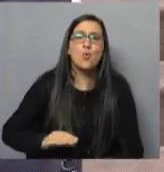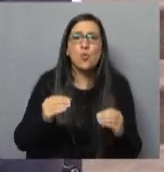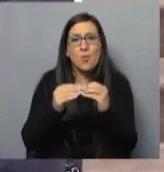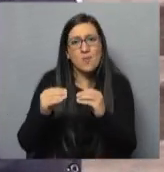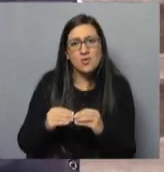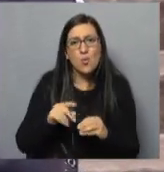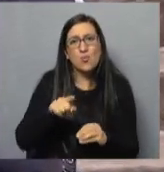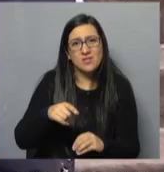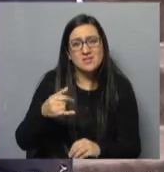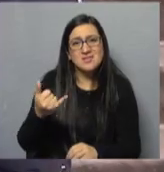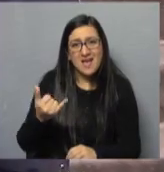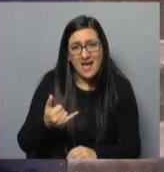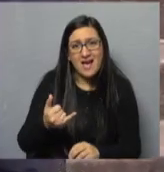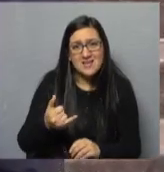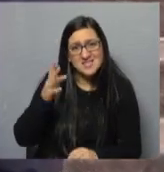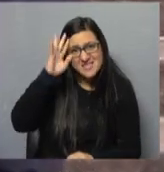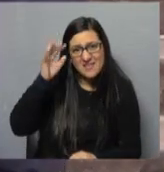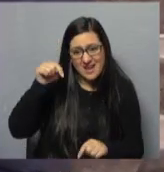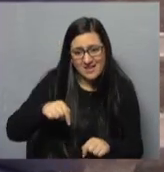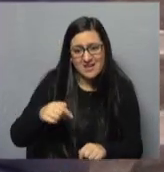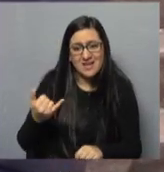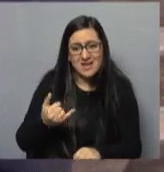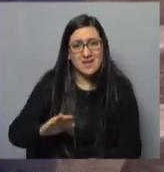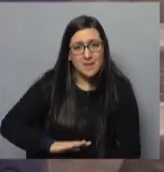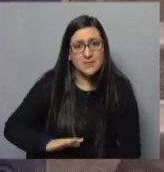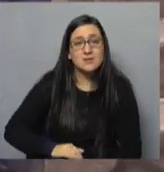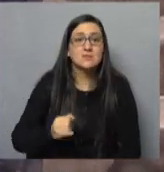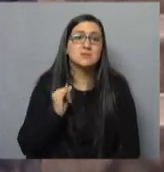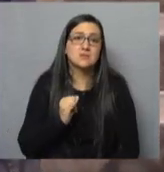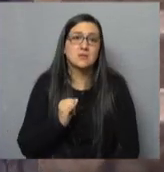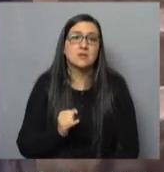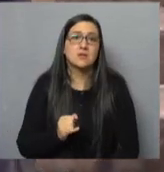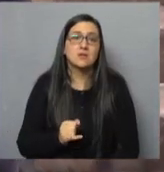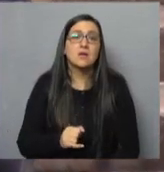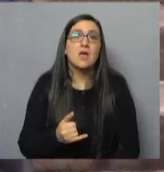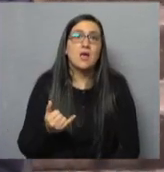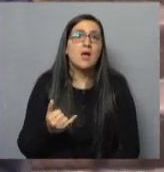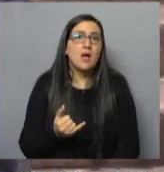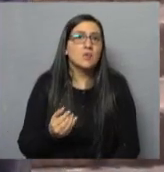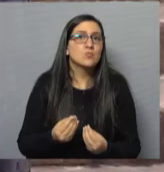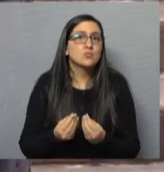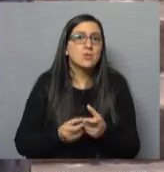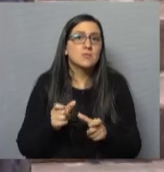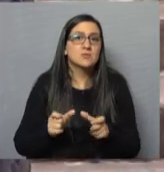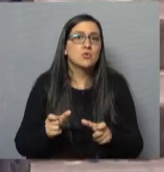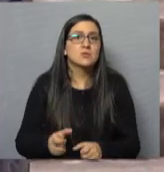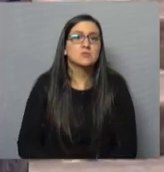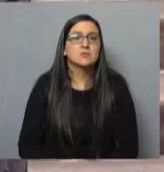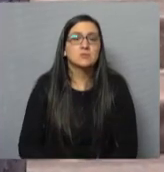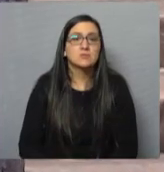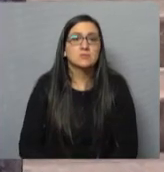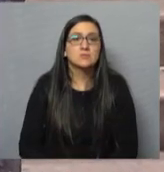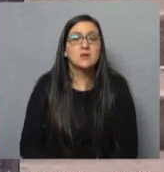compañeras. ¿Ustedes han registrado aquí también algún caso? Sí, personalmente que te llegan casos y sobre todo tras lo